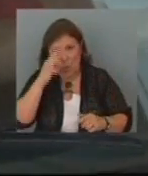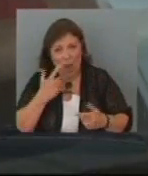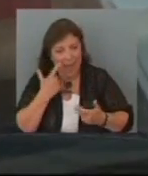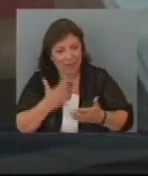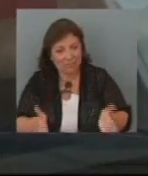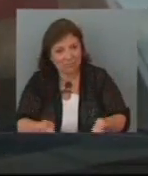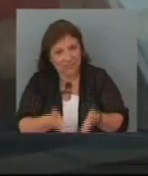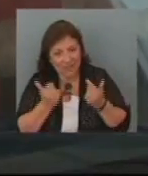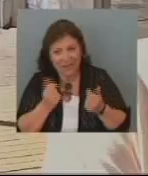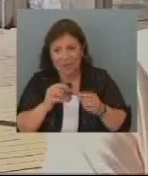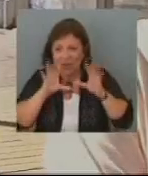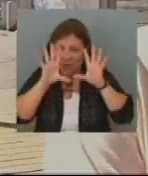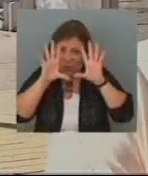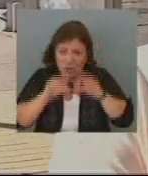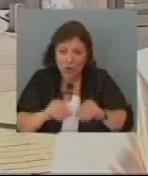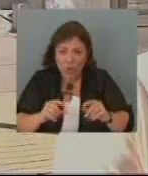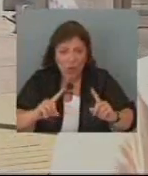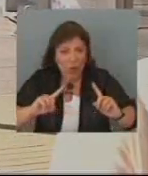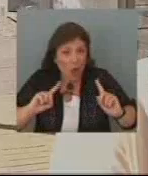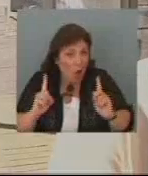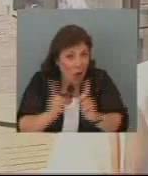que trate de simplificar